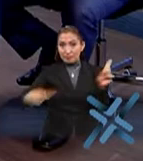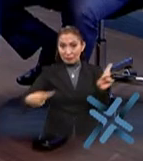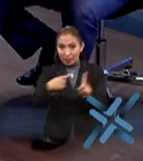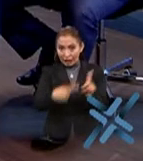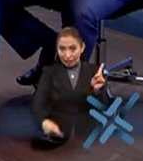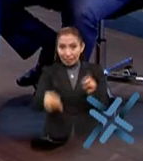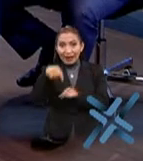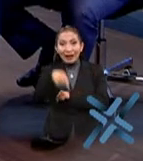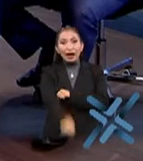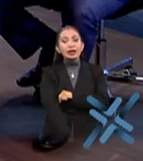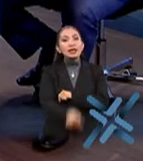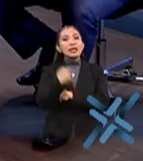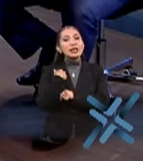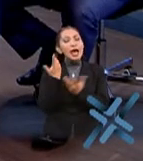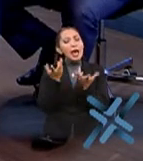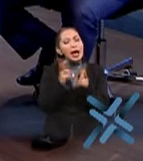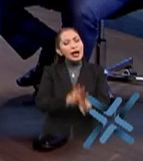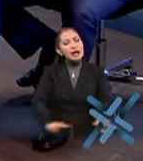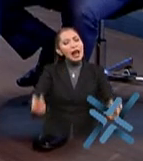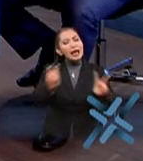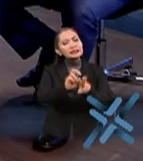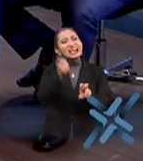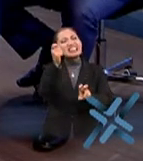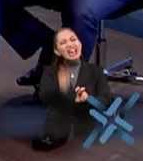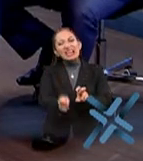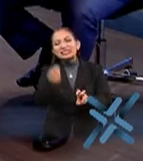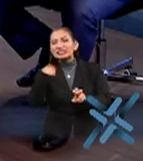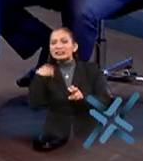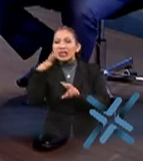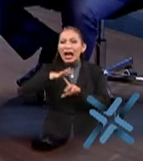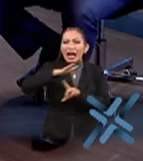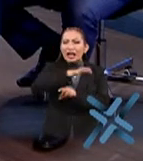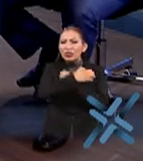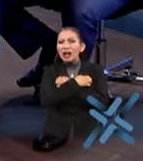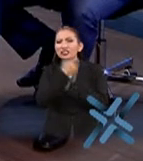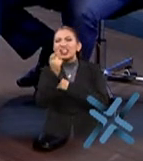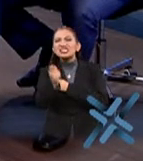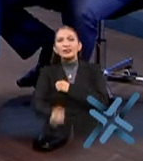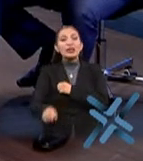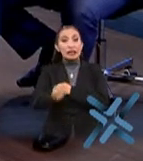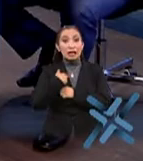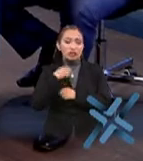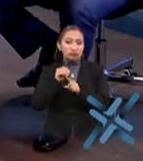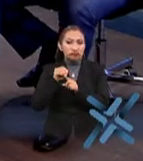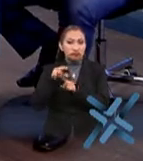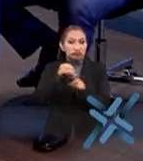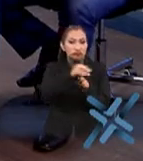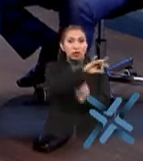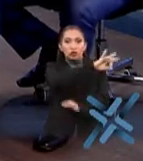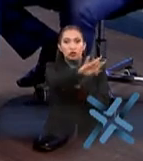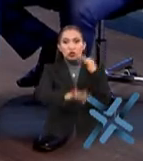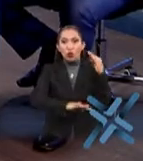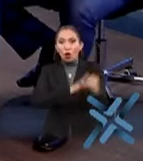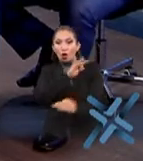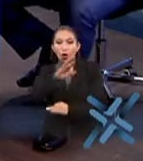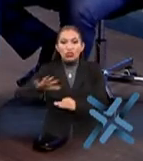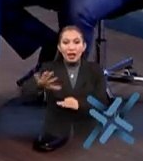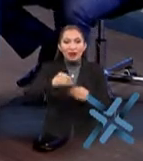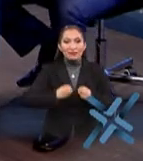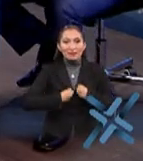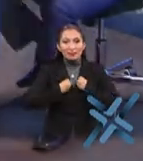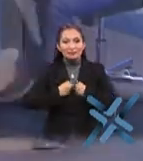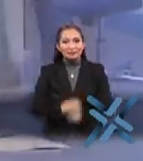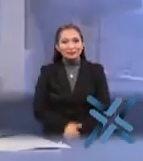viernes, a partir y analizar los temas que surgen del sector educativo, pero que afectan, por supuesto, todas las esferas de nuestra